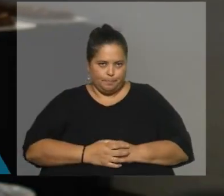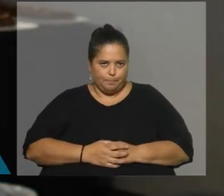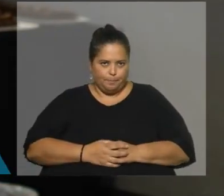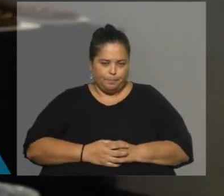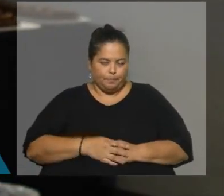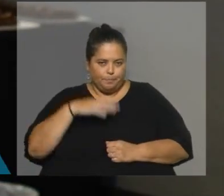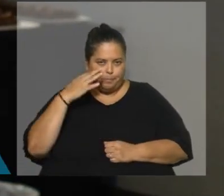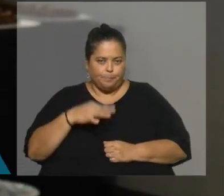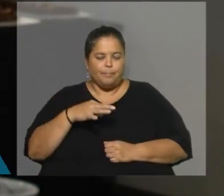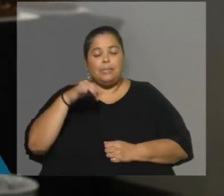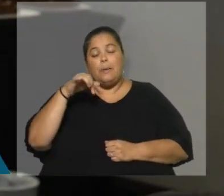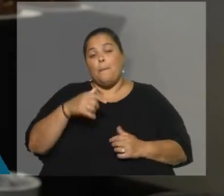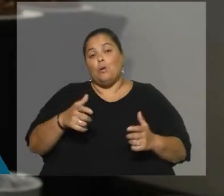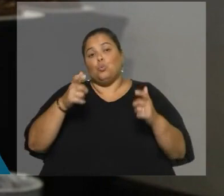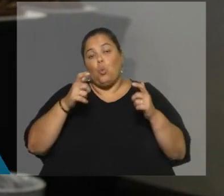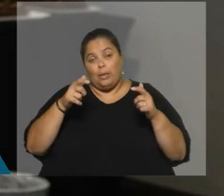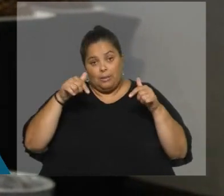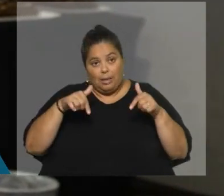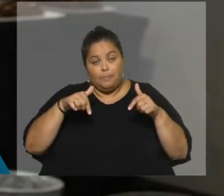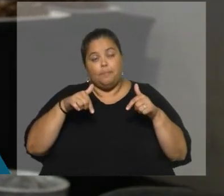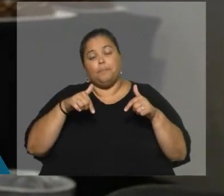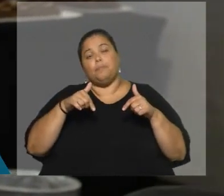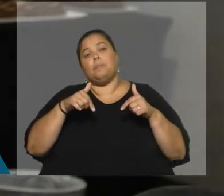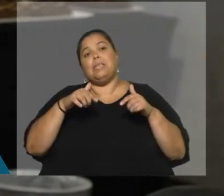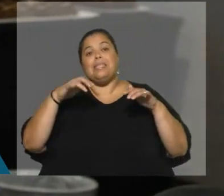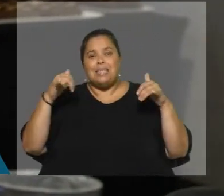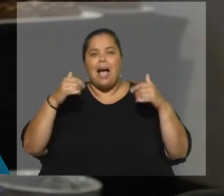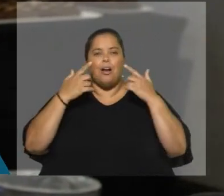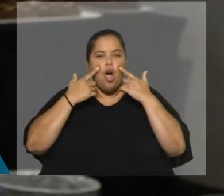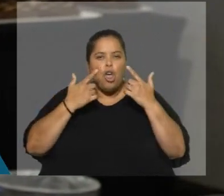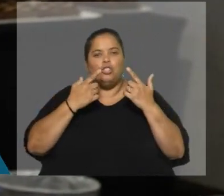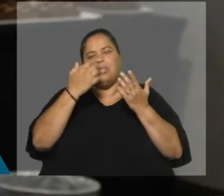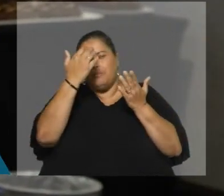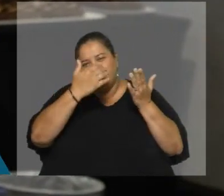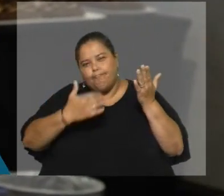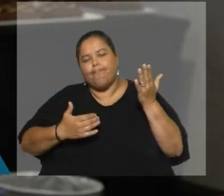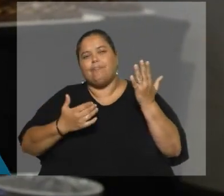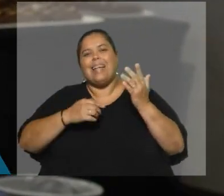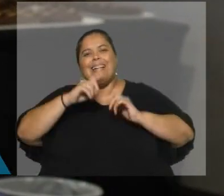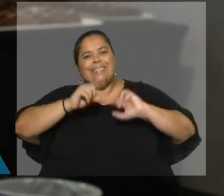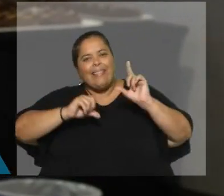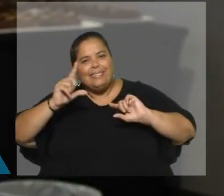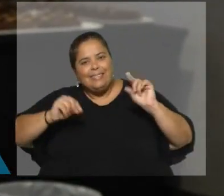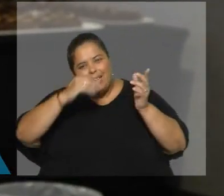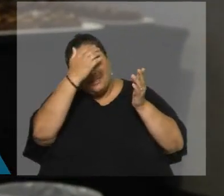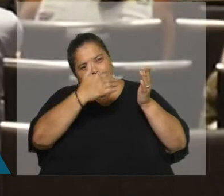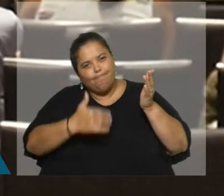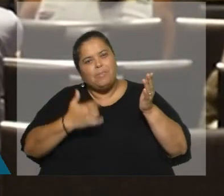En realidad, por suerte, empezamos a tener estadísticas y empezamos a conocer